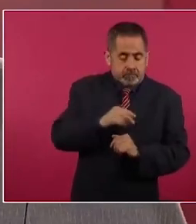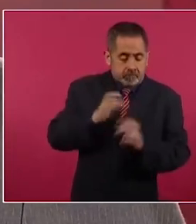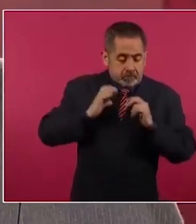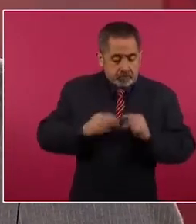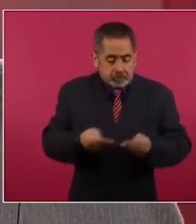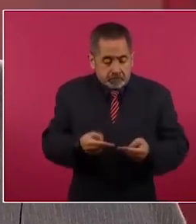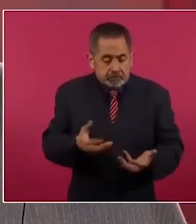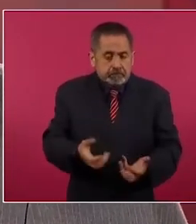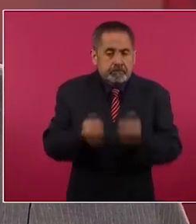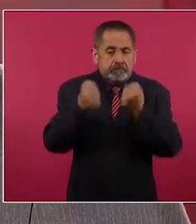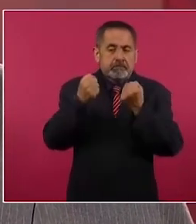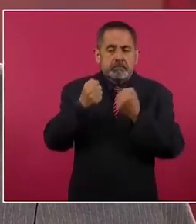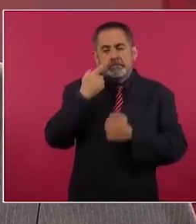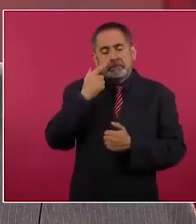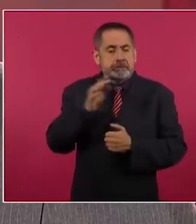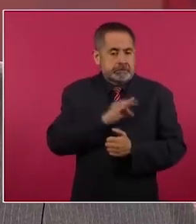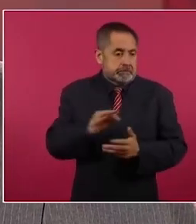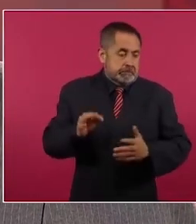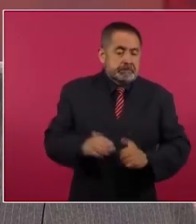a los mineros,